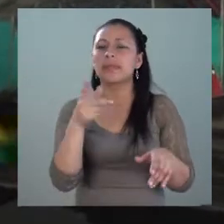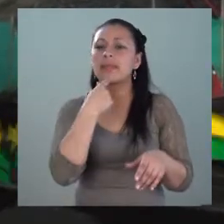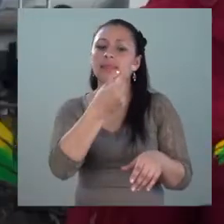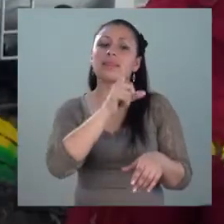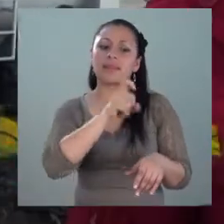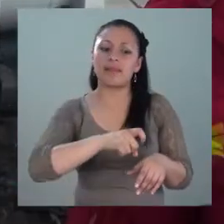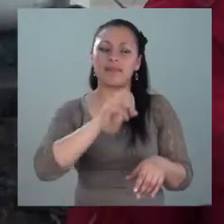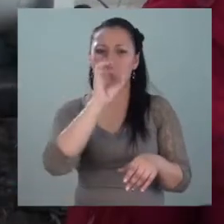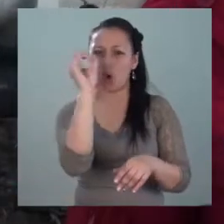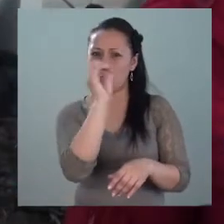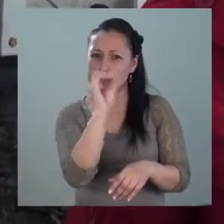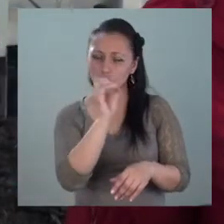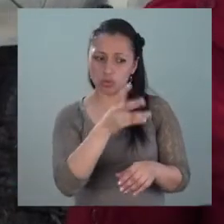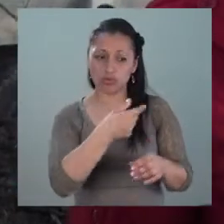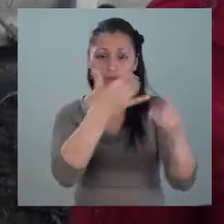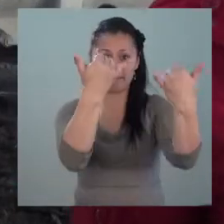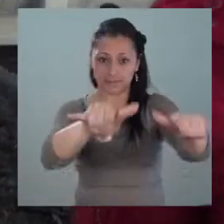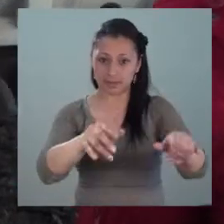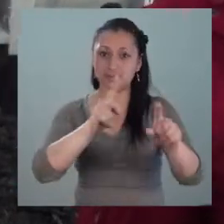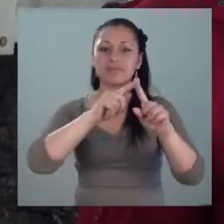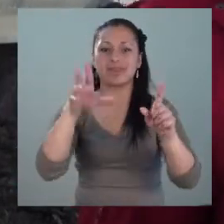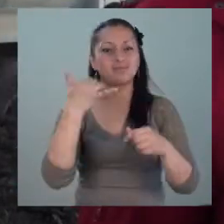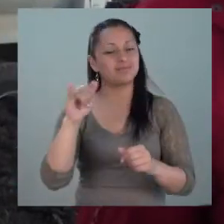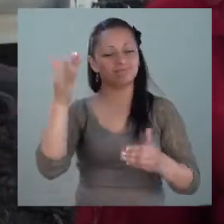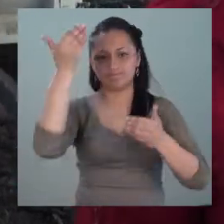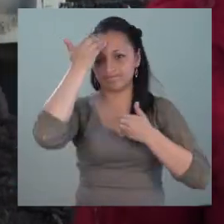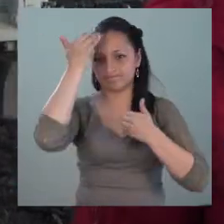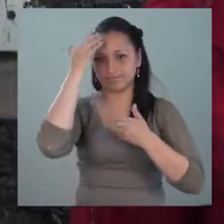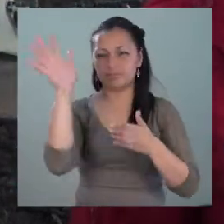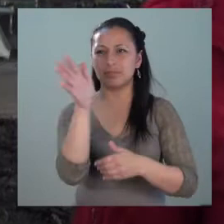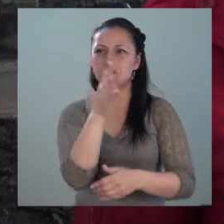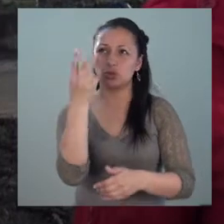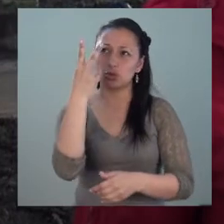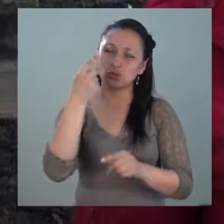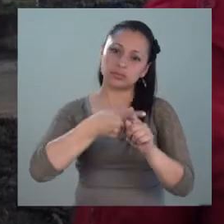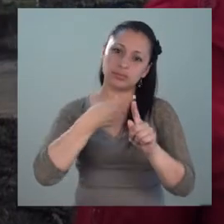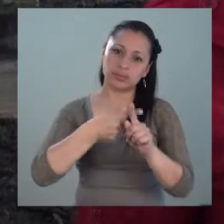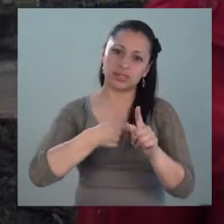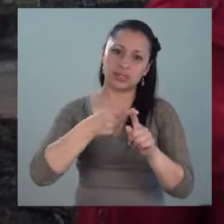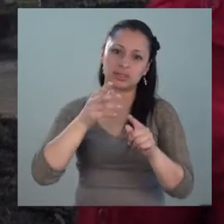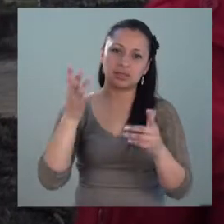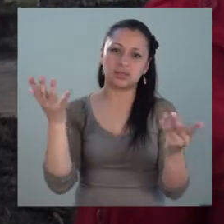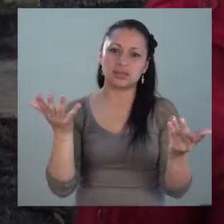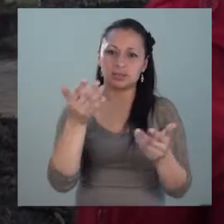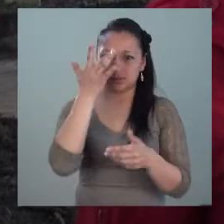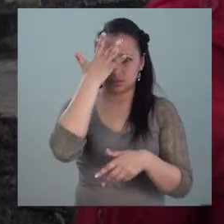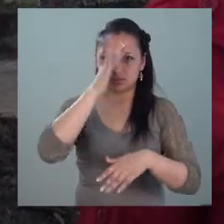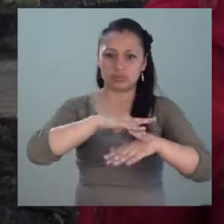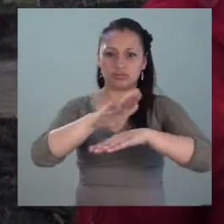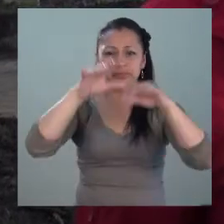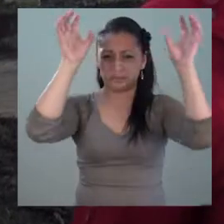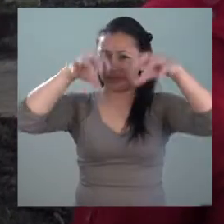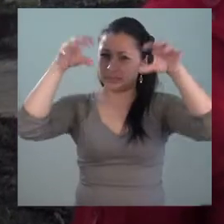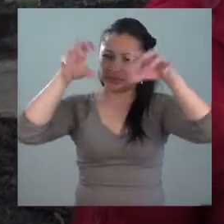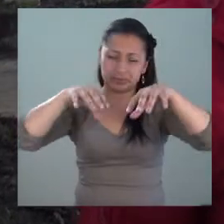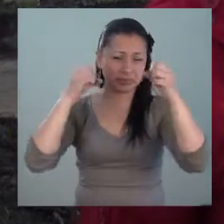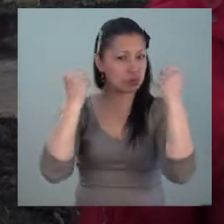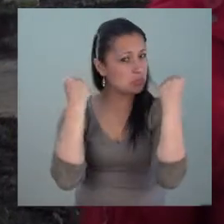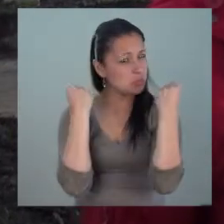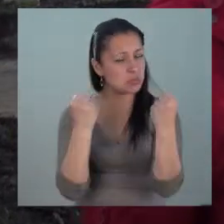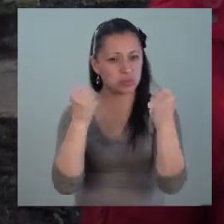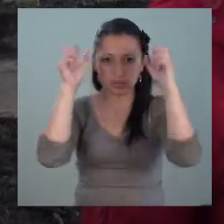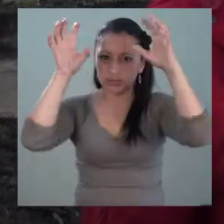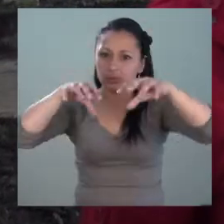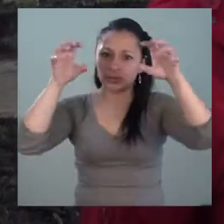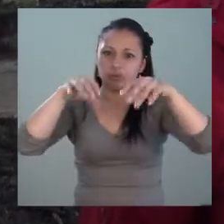una entrega en el mes de octubre, sin embargo, somos conscientes que hubo aproximadamente unos 2 meses donde llovió